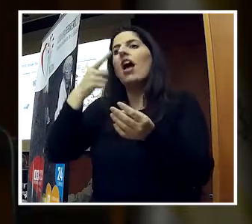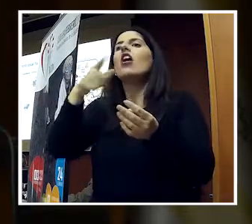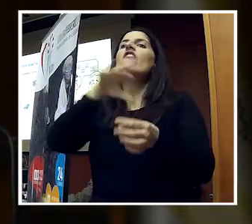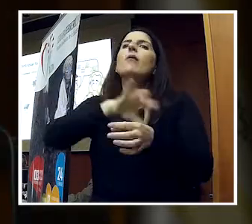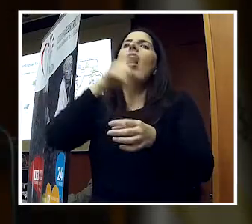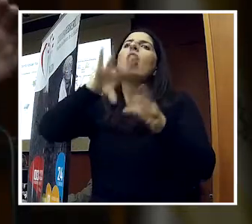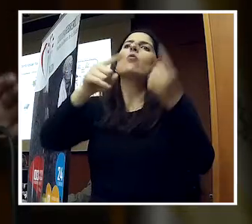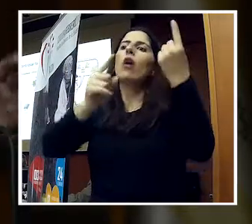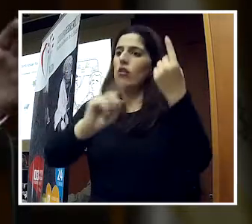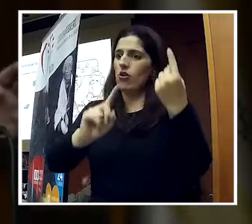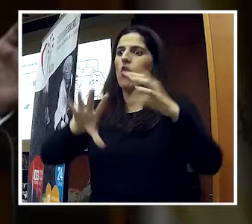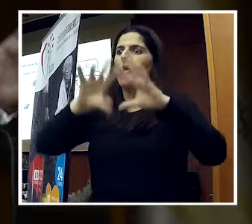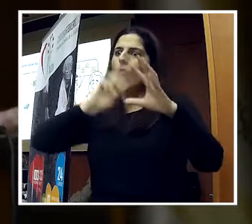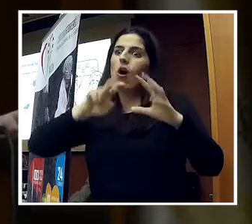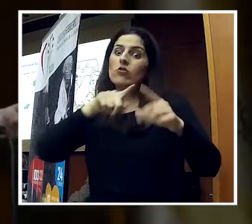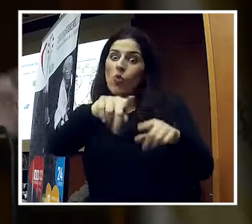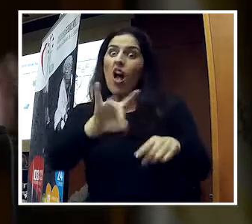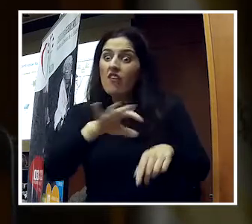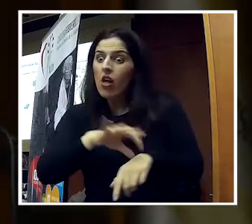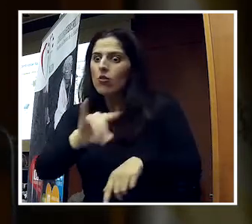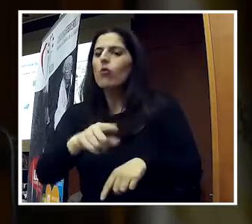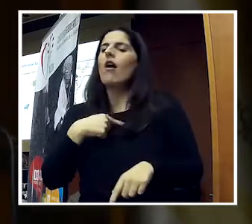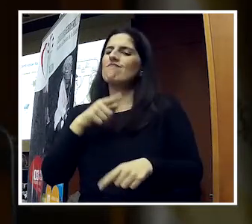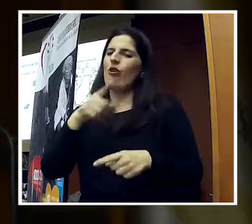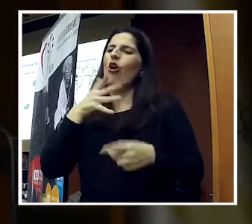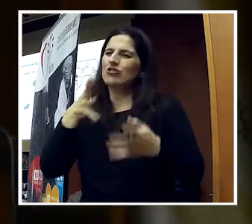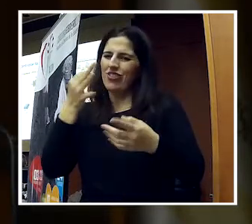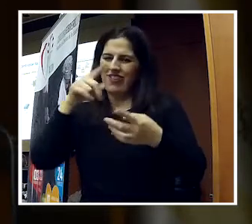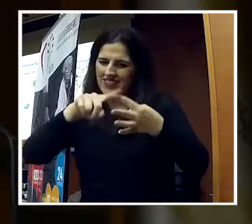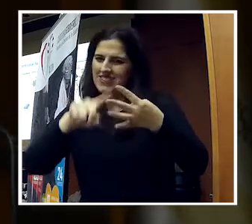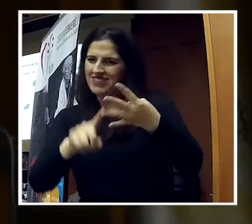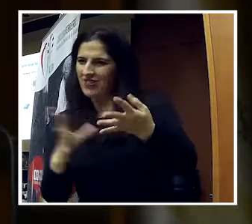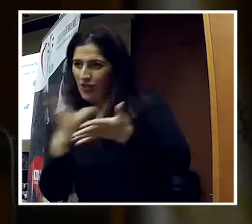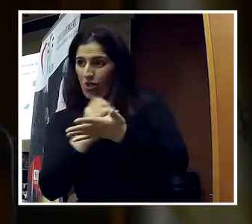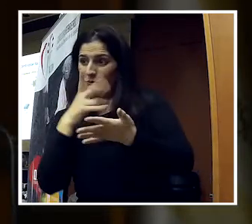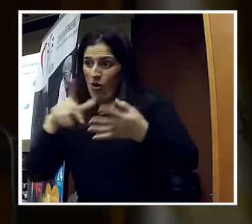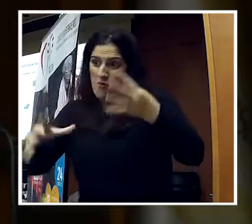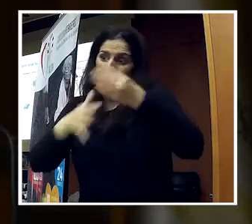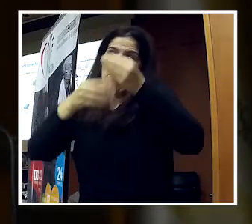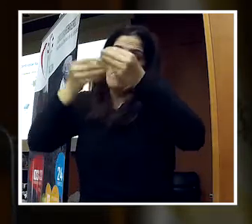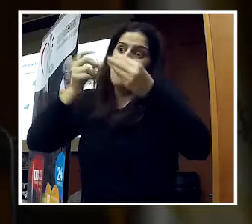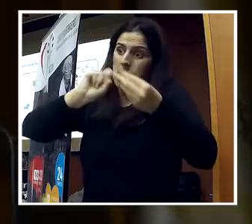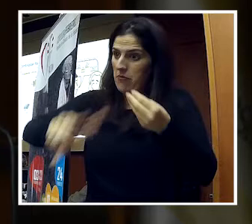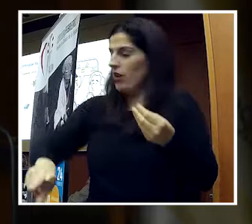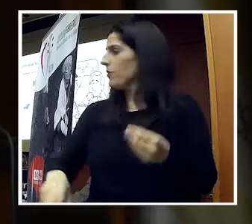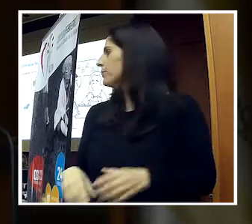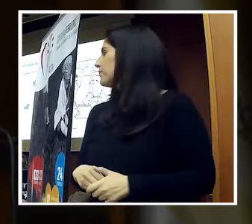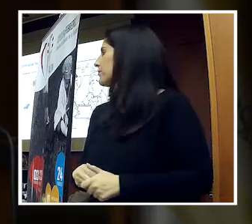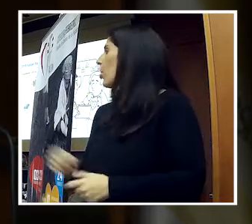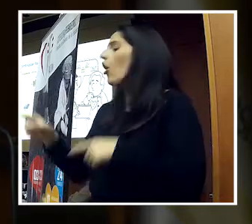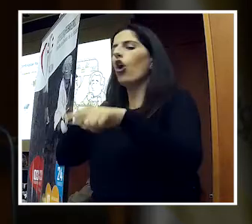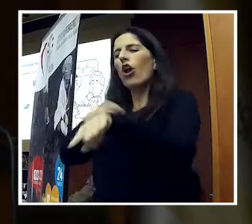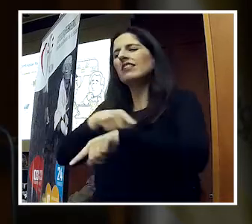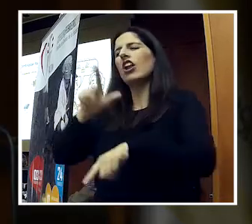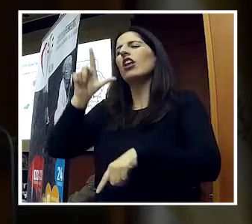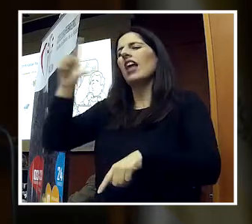controlar la diabetes, reducir los niveles de glucosa, sino también tener bajo el colesterol malo o LDL